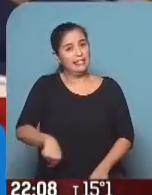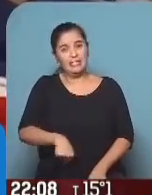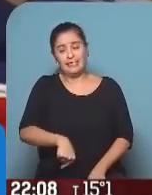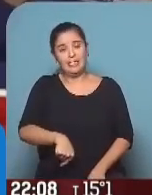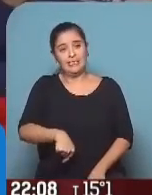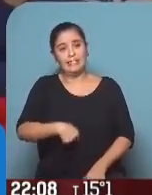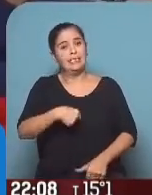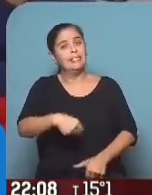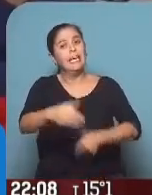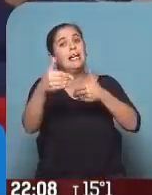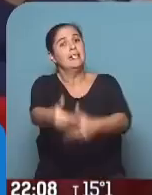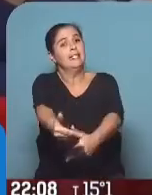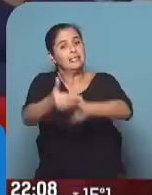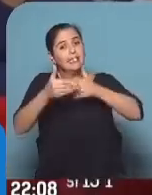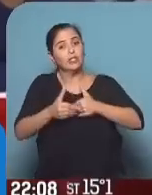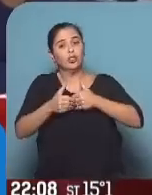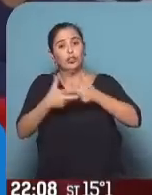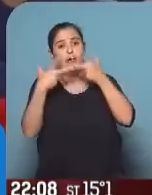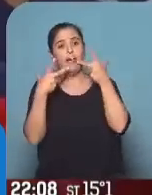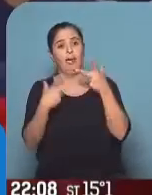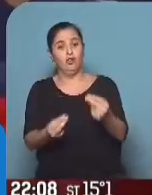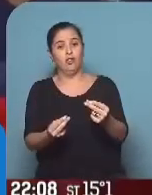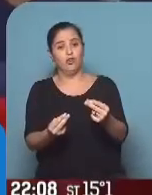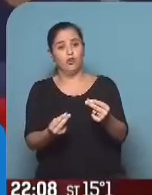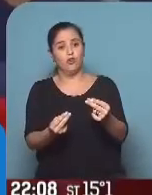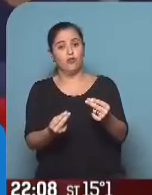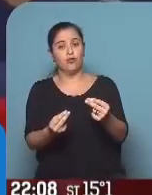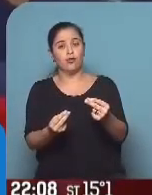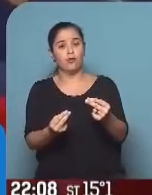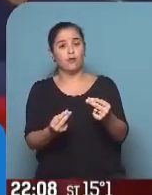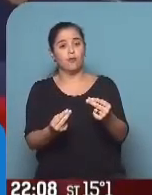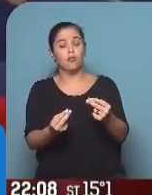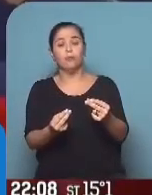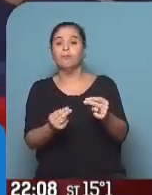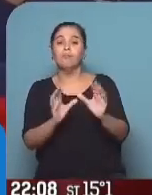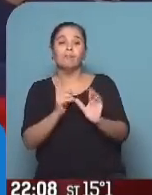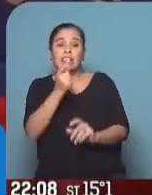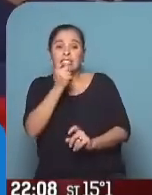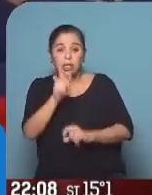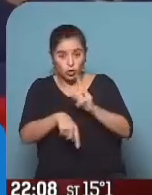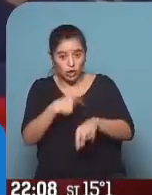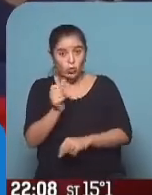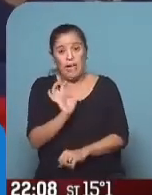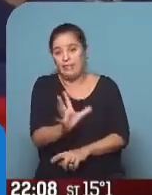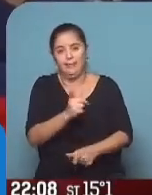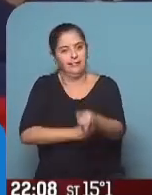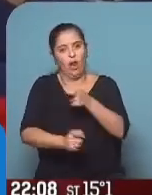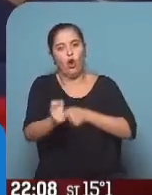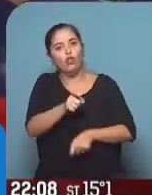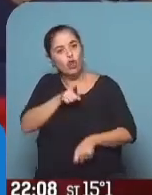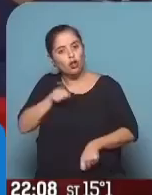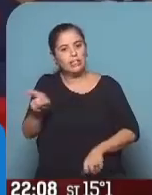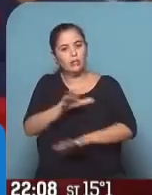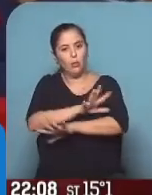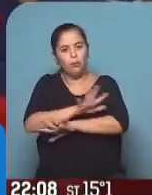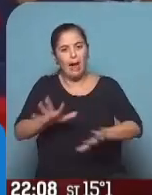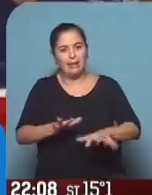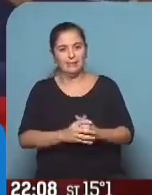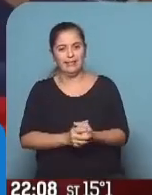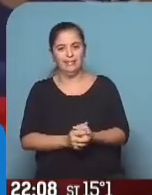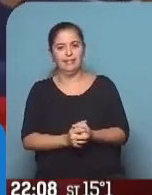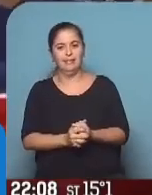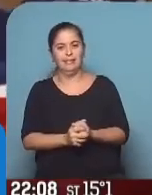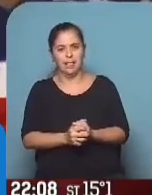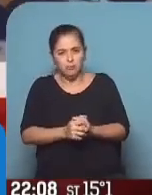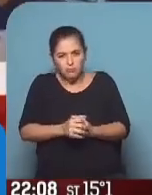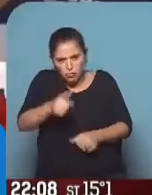happen. Otherwise, we don't have to do business with them. We don't have to do business. We can make the product right here if we have to, like we